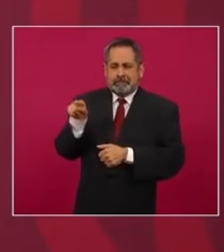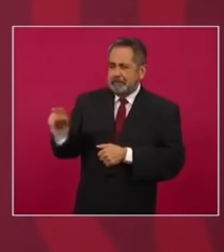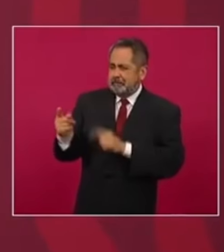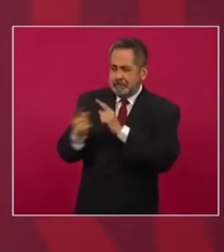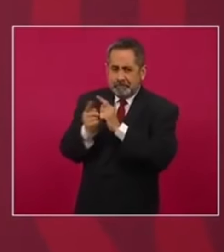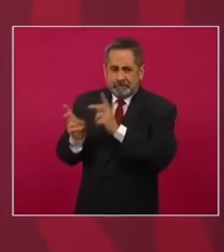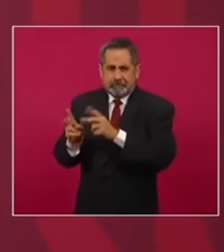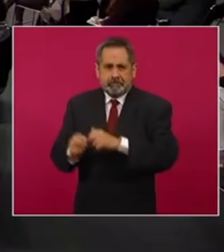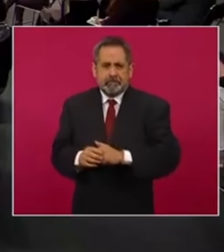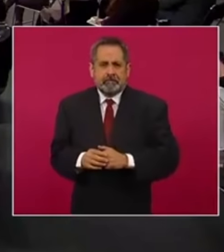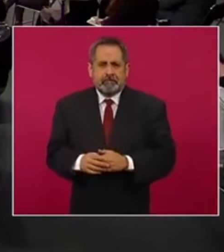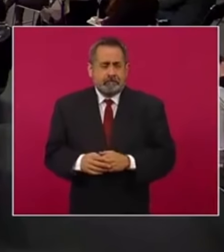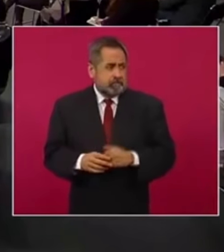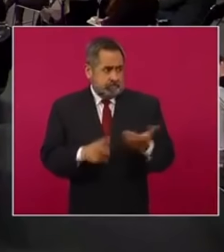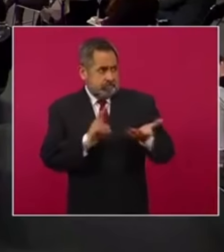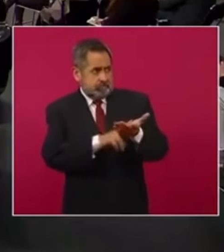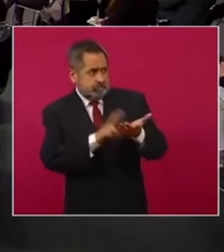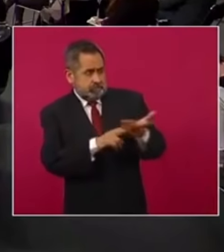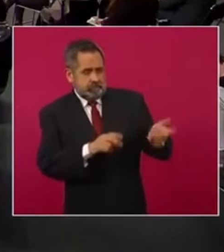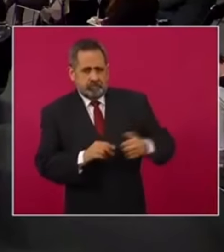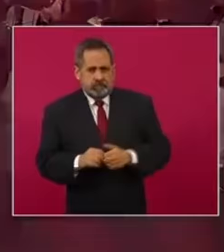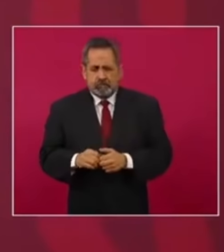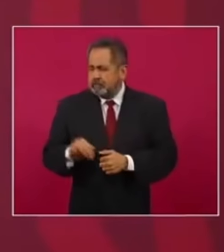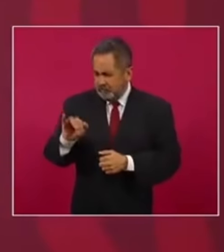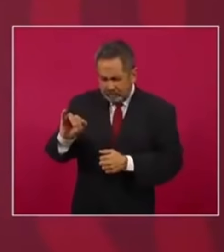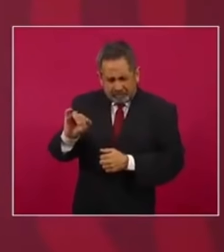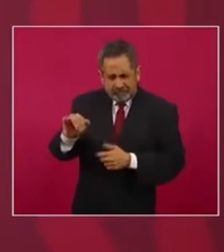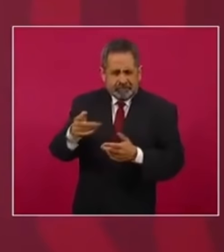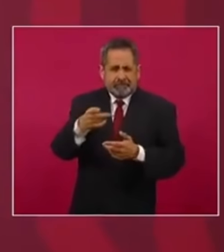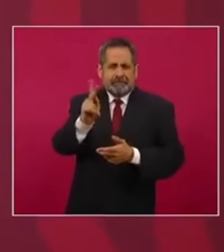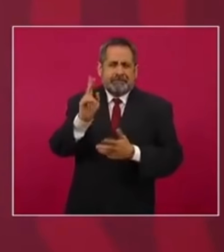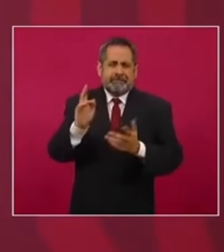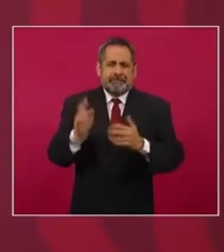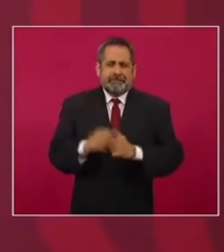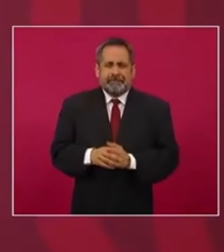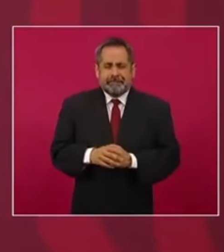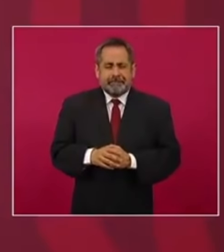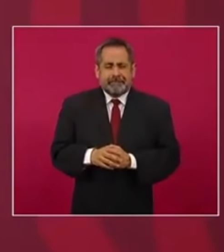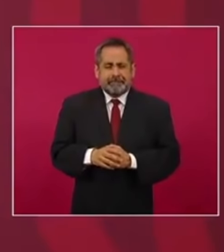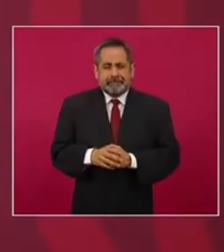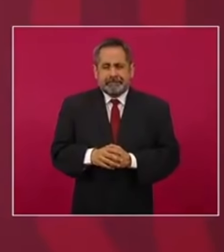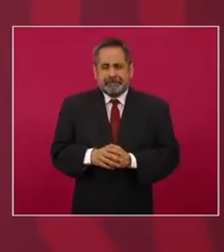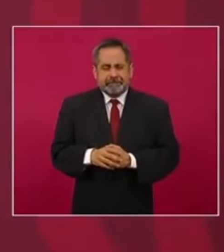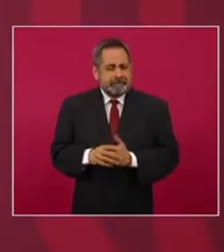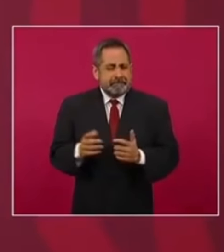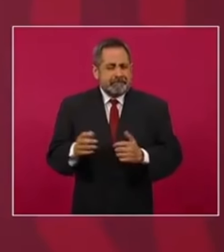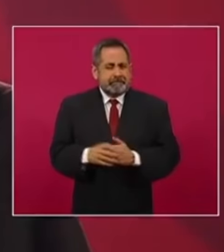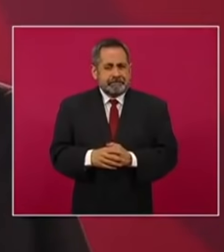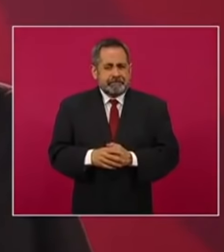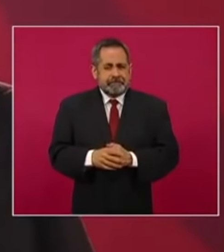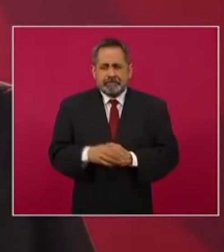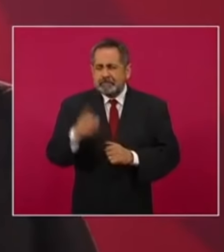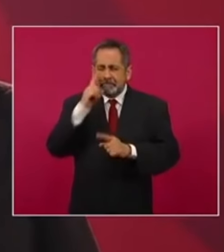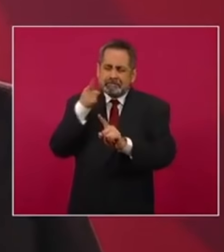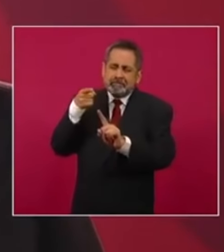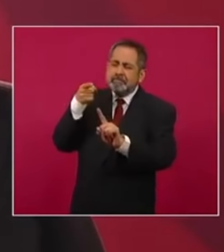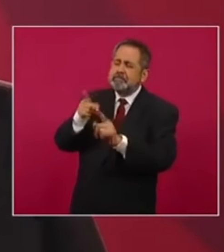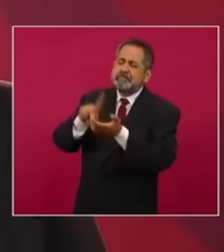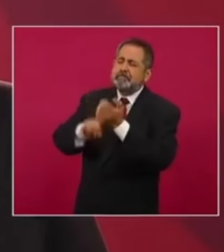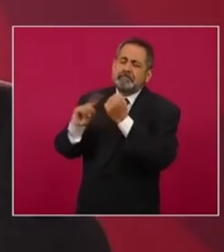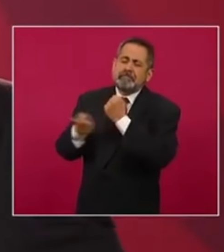¿No lo merece, presidente? Sí, pero el propósito